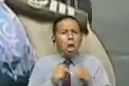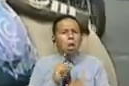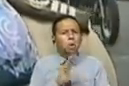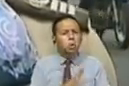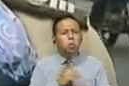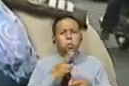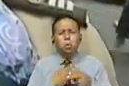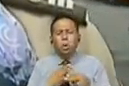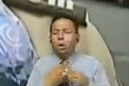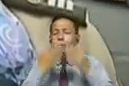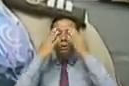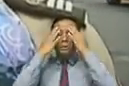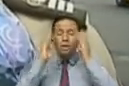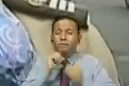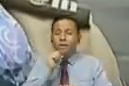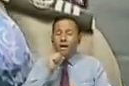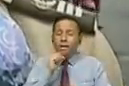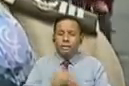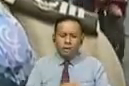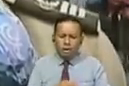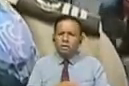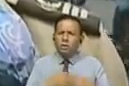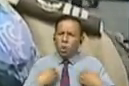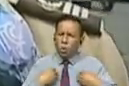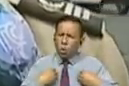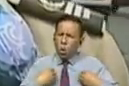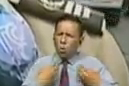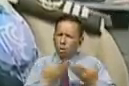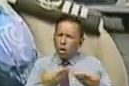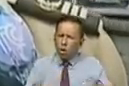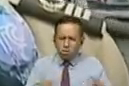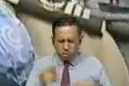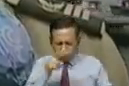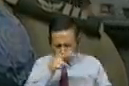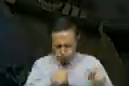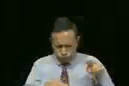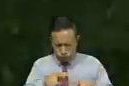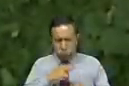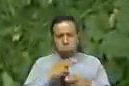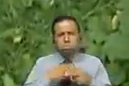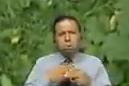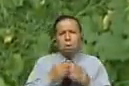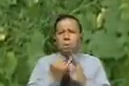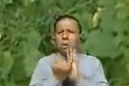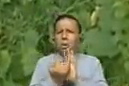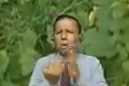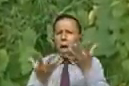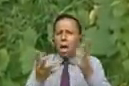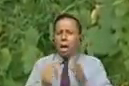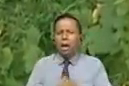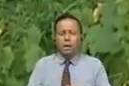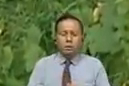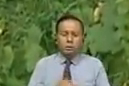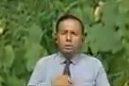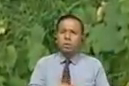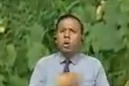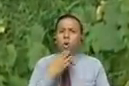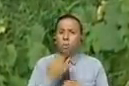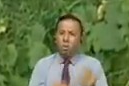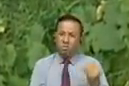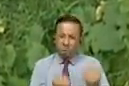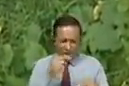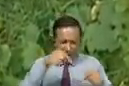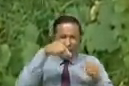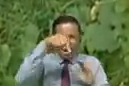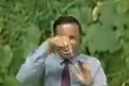nombre. Se verificó sus prendas personales, pero no tiene ninguna identificación. Su cadáver quedó entre la espesa maleza, al